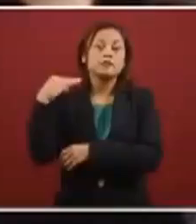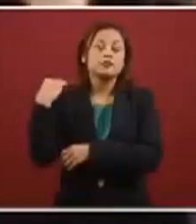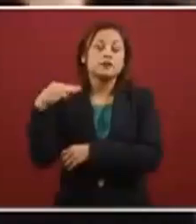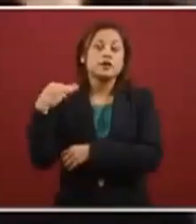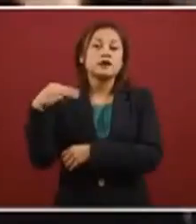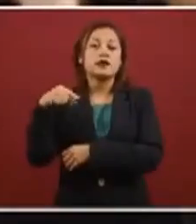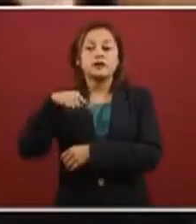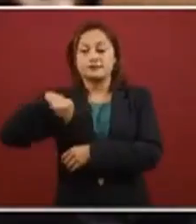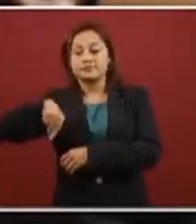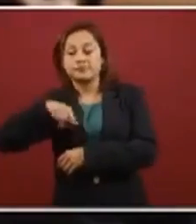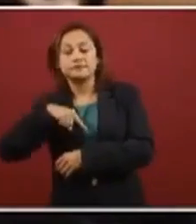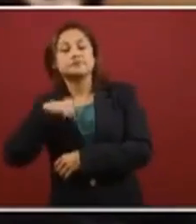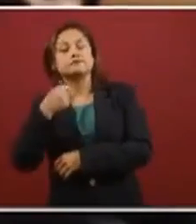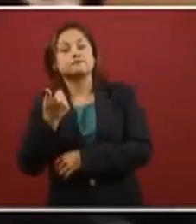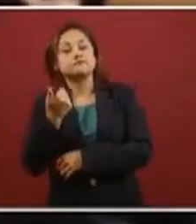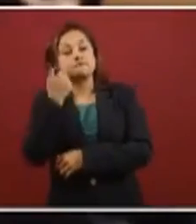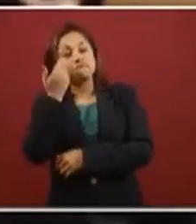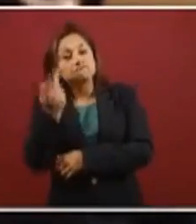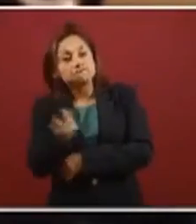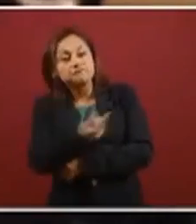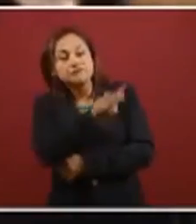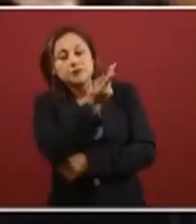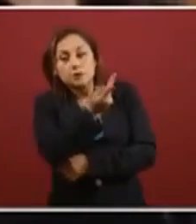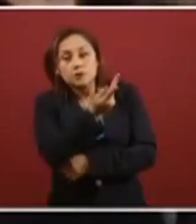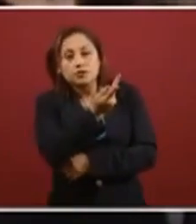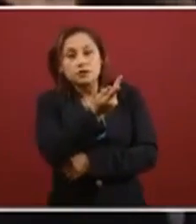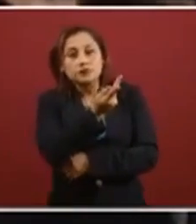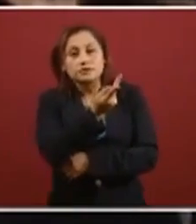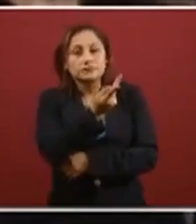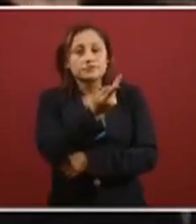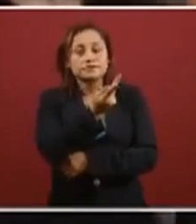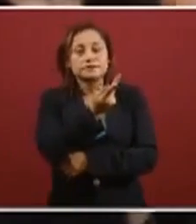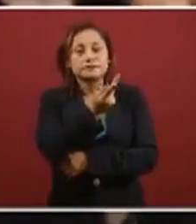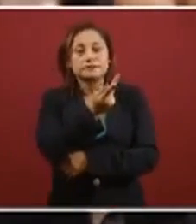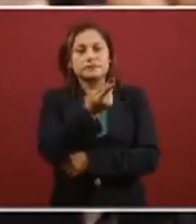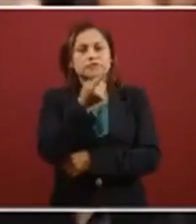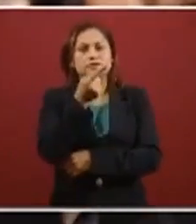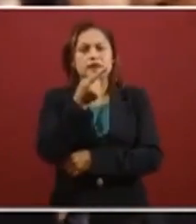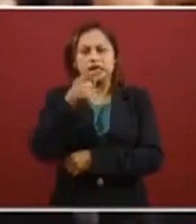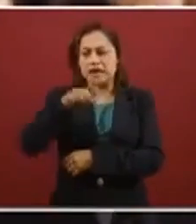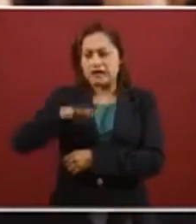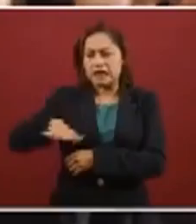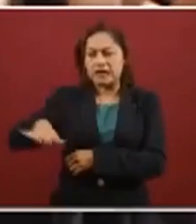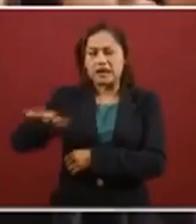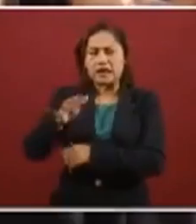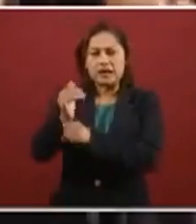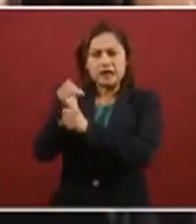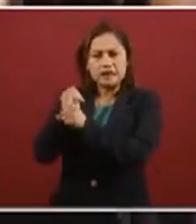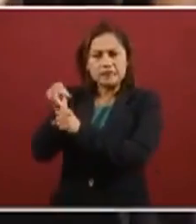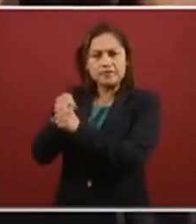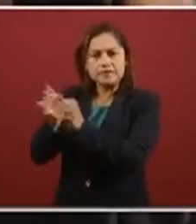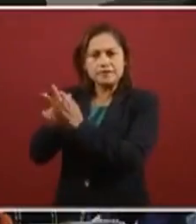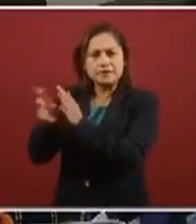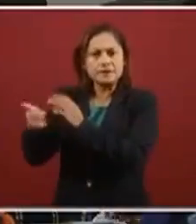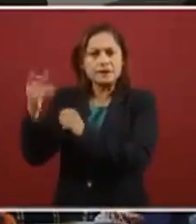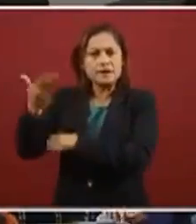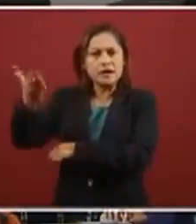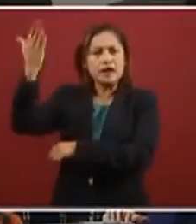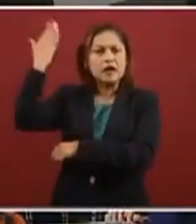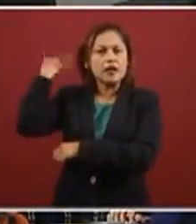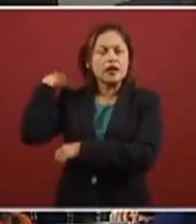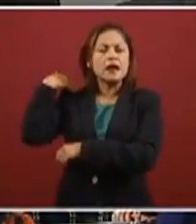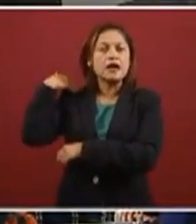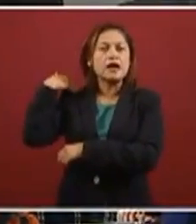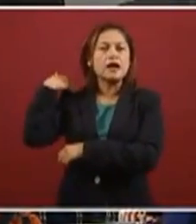Queremos preguntarle, de acuerdo con una investigación periodística durante la gubernatura de Lázaro Cárdenas